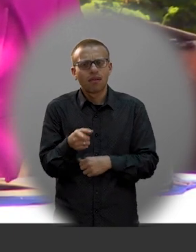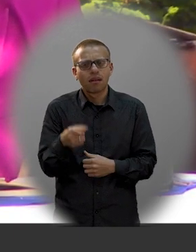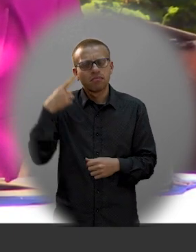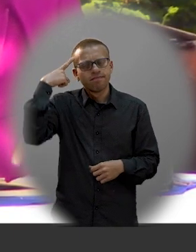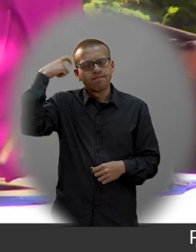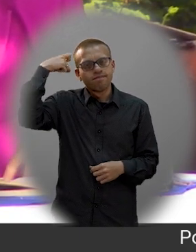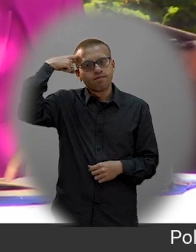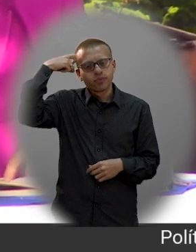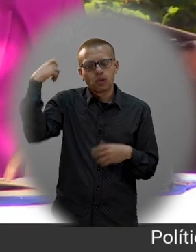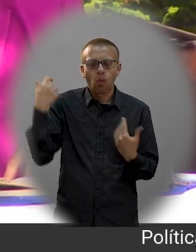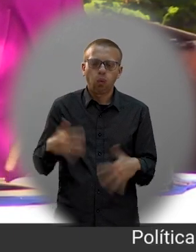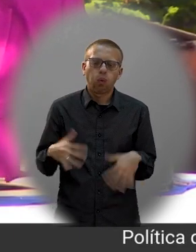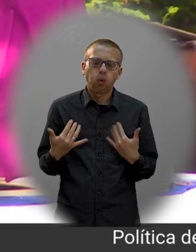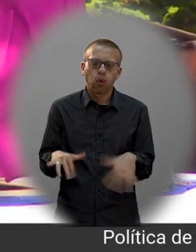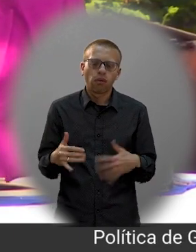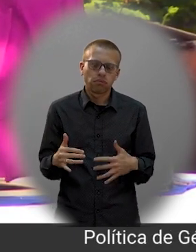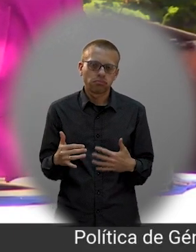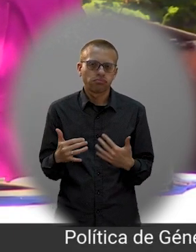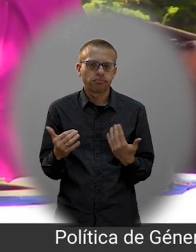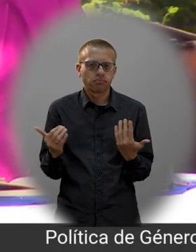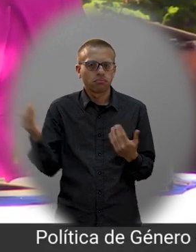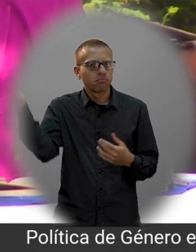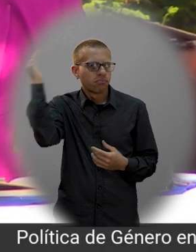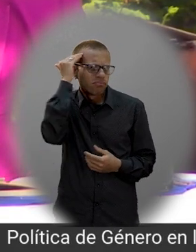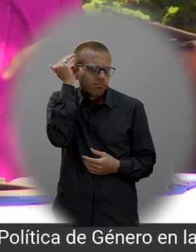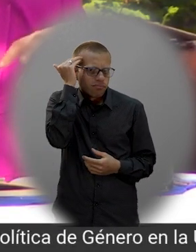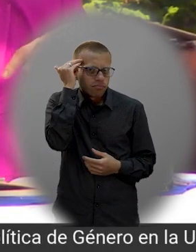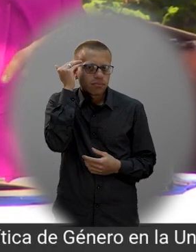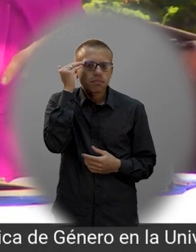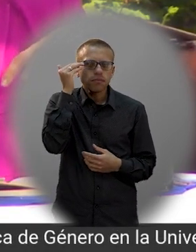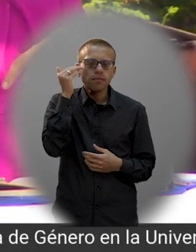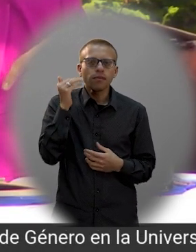enorme porque hay que ver si en efecto